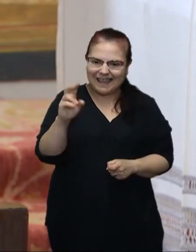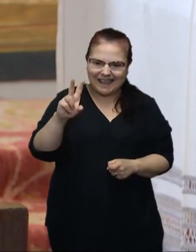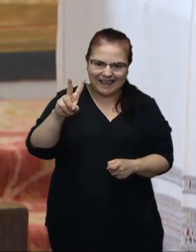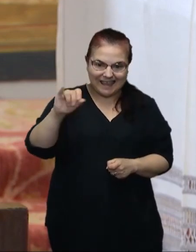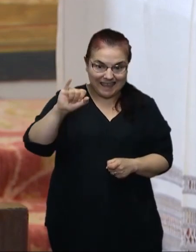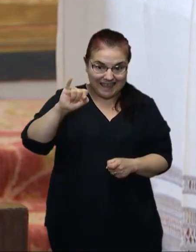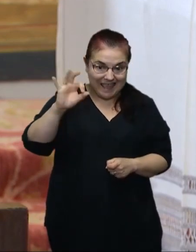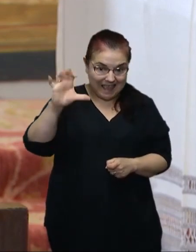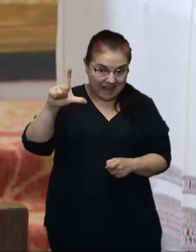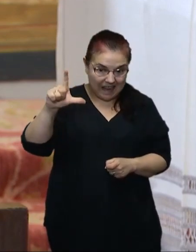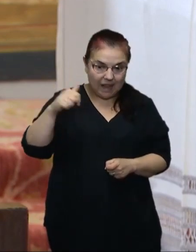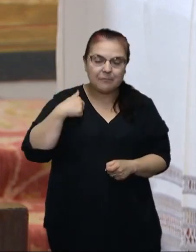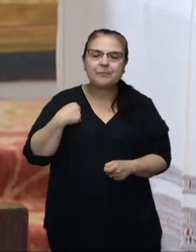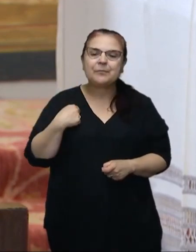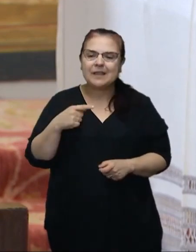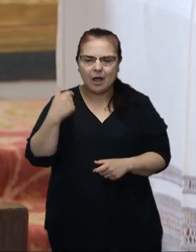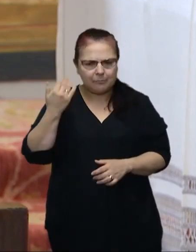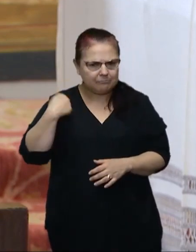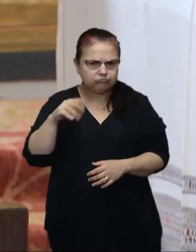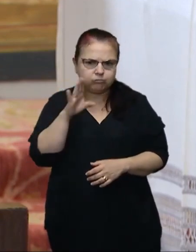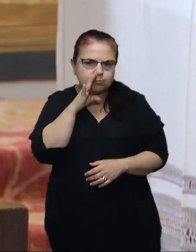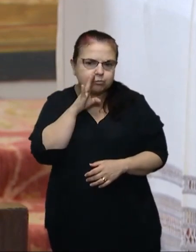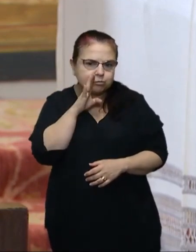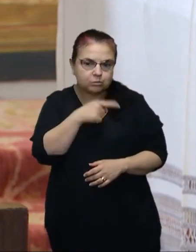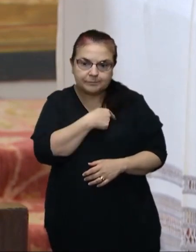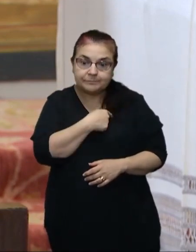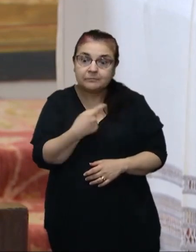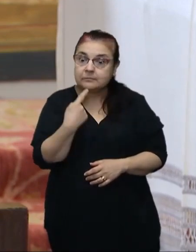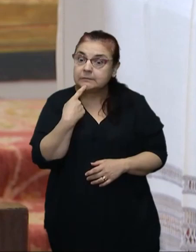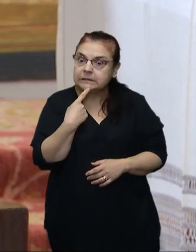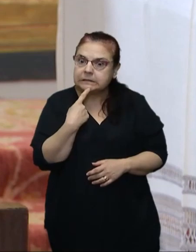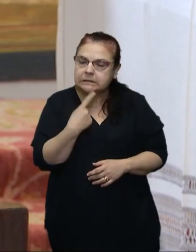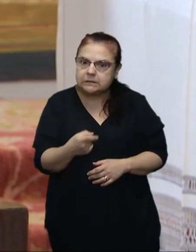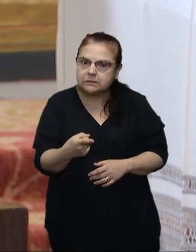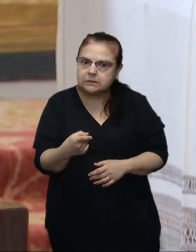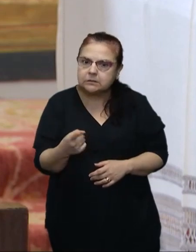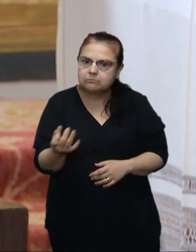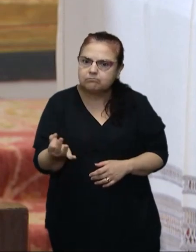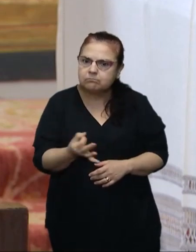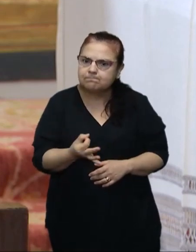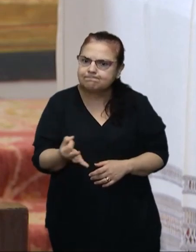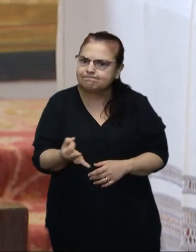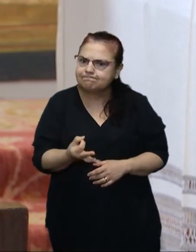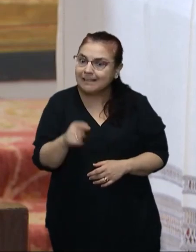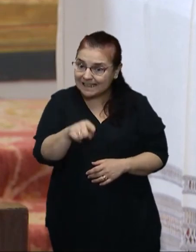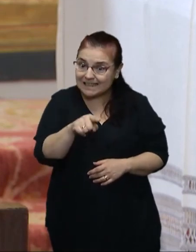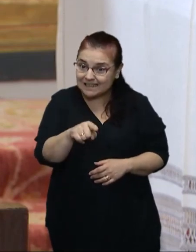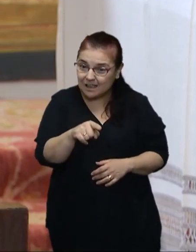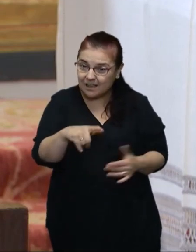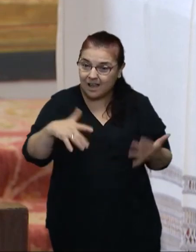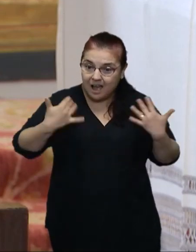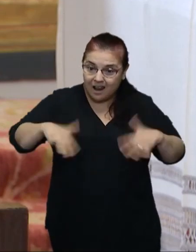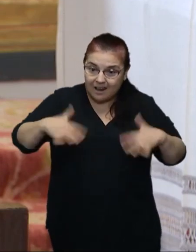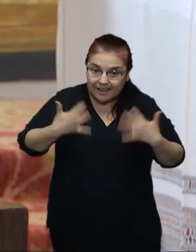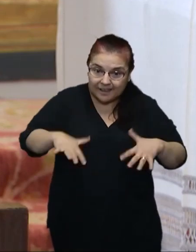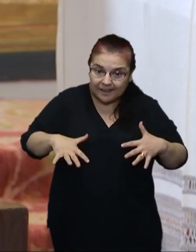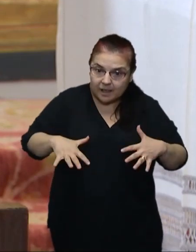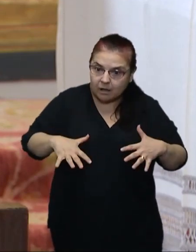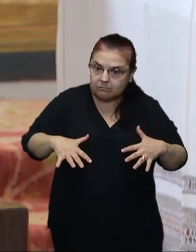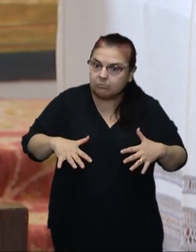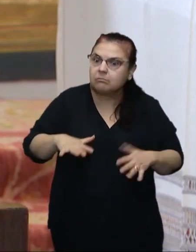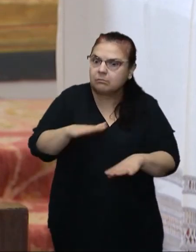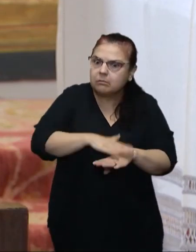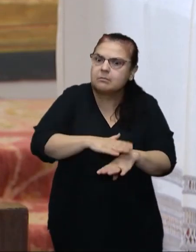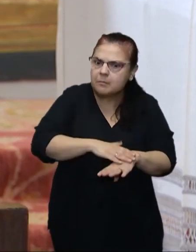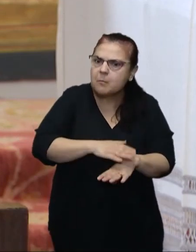y proclamado en la primera lectura, nos hace ver que esa alegría tiene un